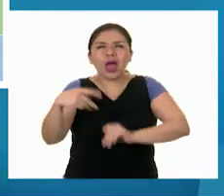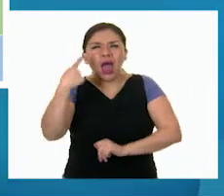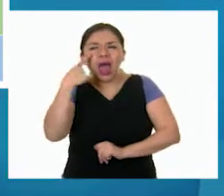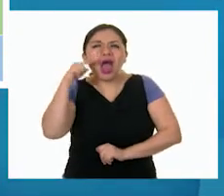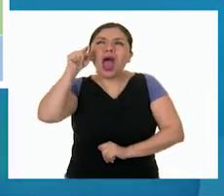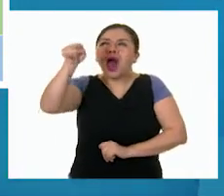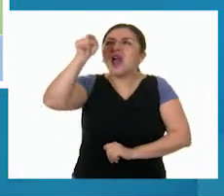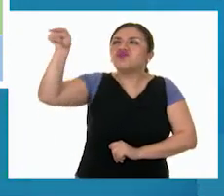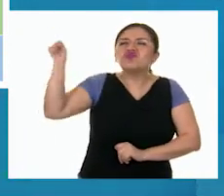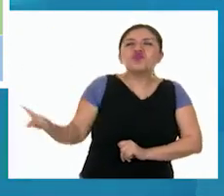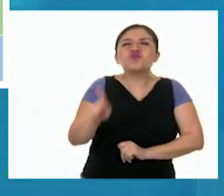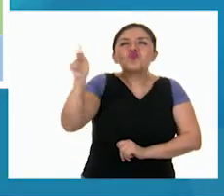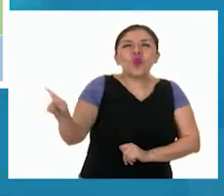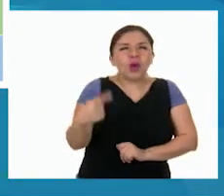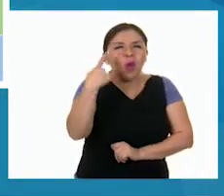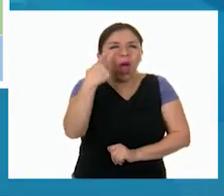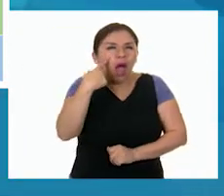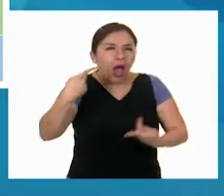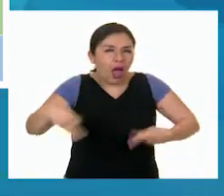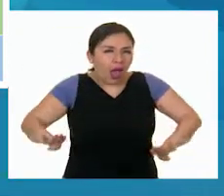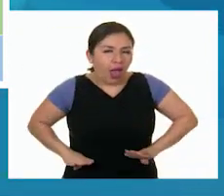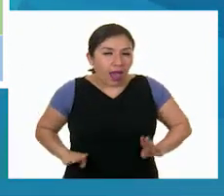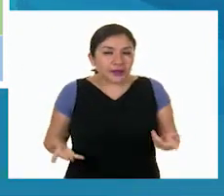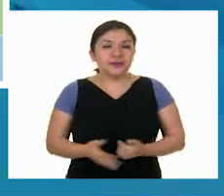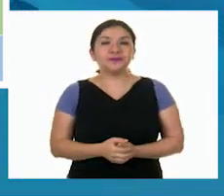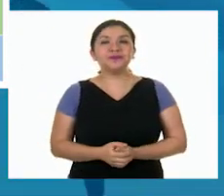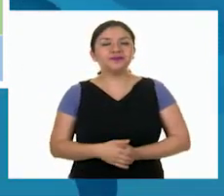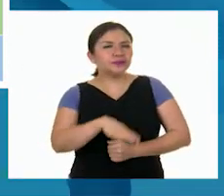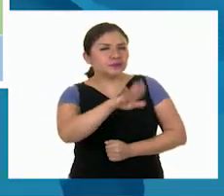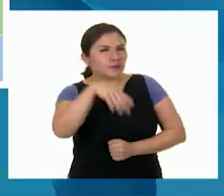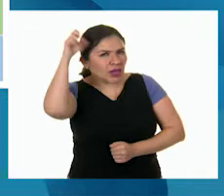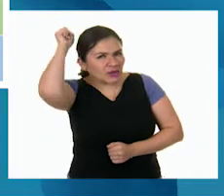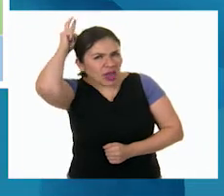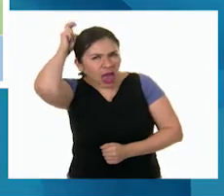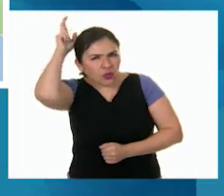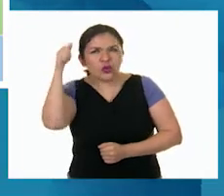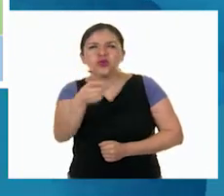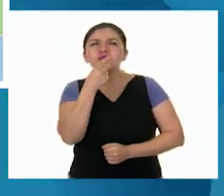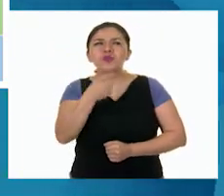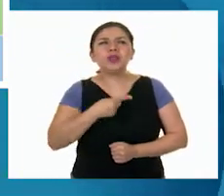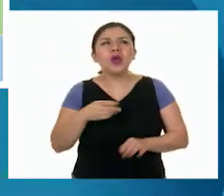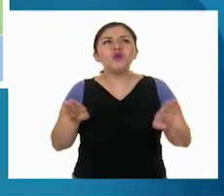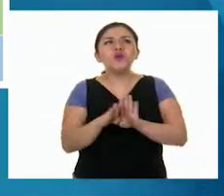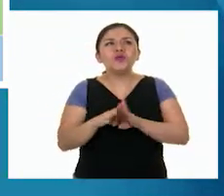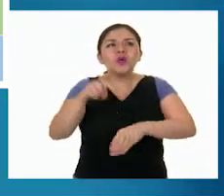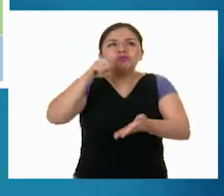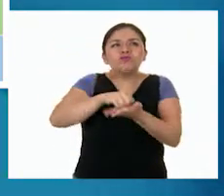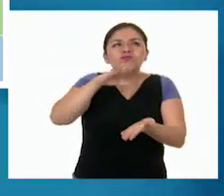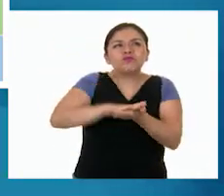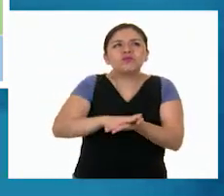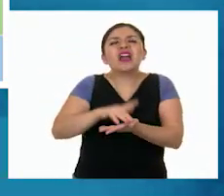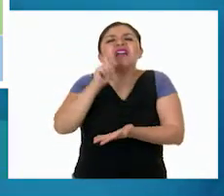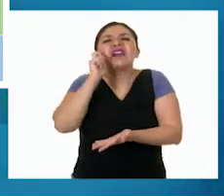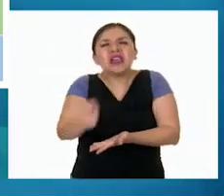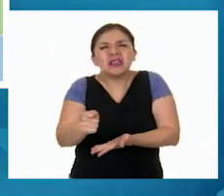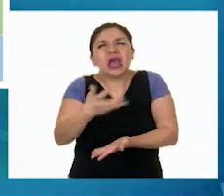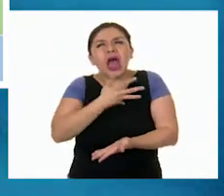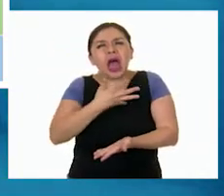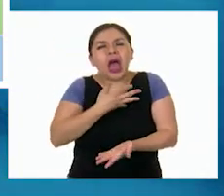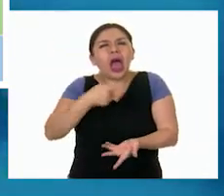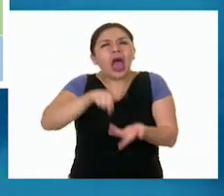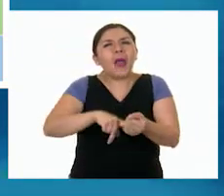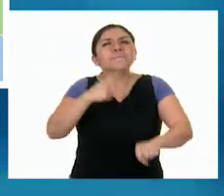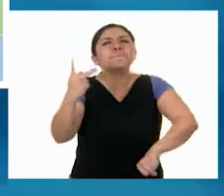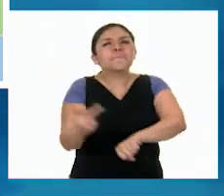de lugares o regiones. Raulito, ¿cuál es el planteamiento de la fábula? Dinos, ¿qué es lo que